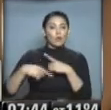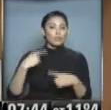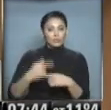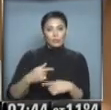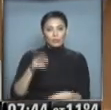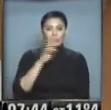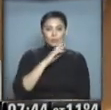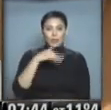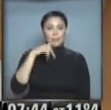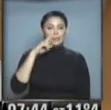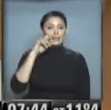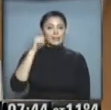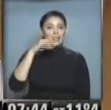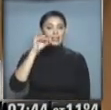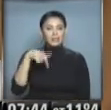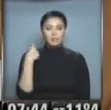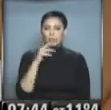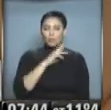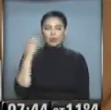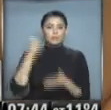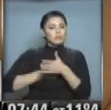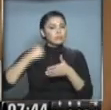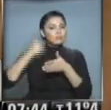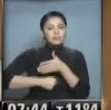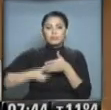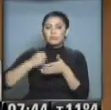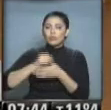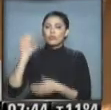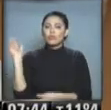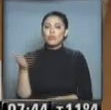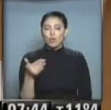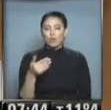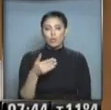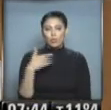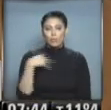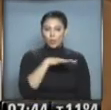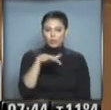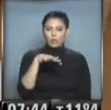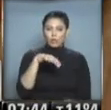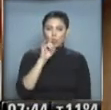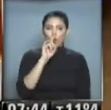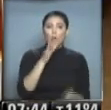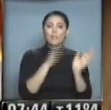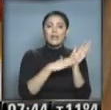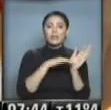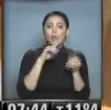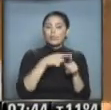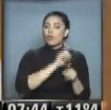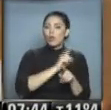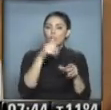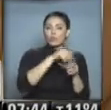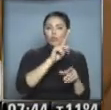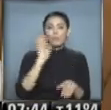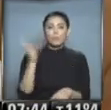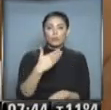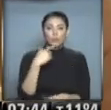florentina gómez miranda que fue una luchadora de toda la población que no no se quedó con ningún partido político sino luchó por todos